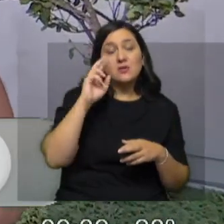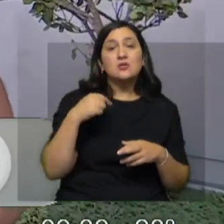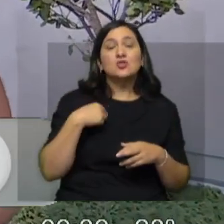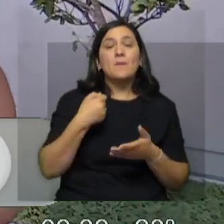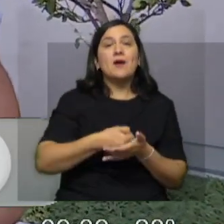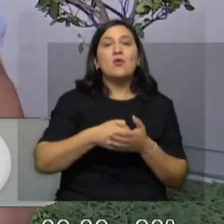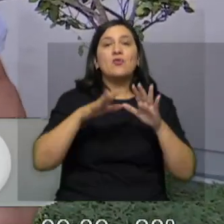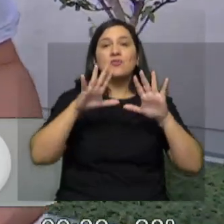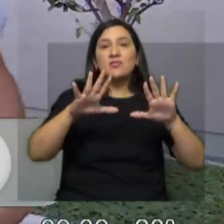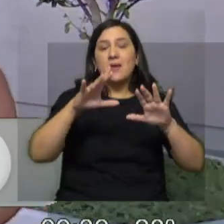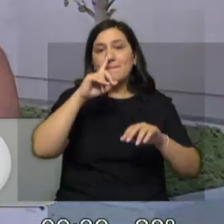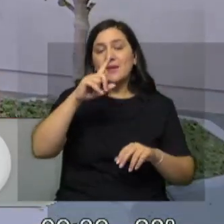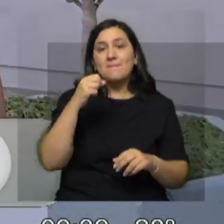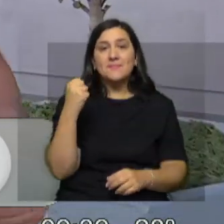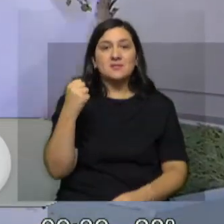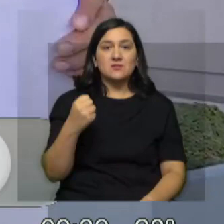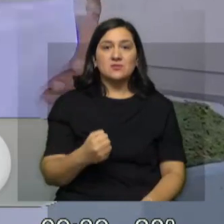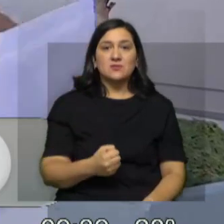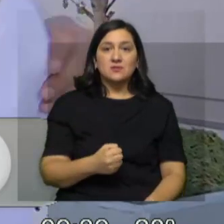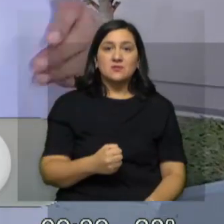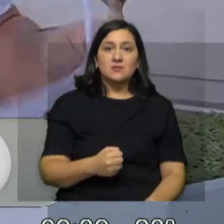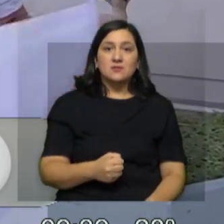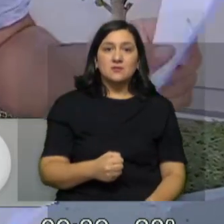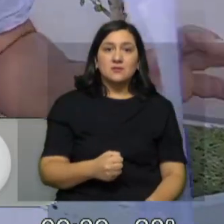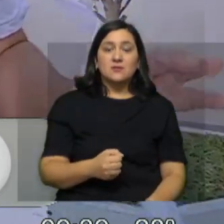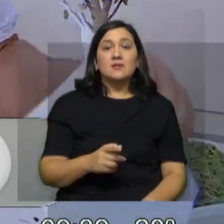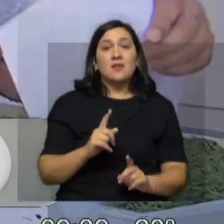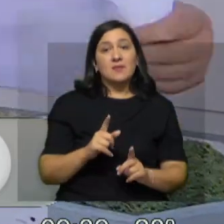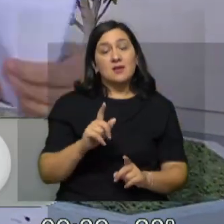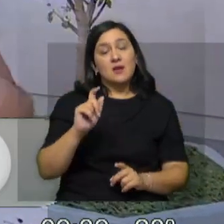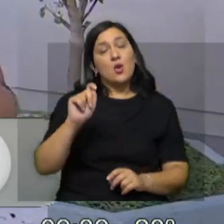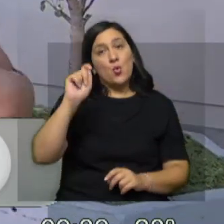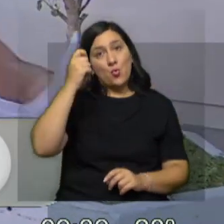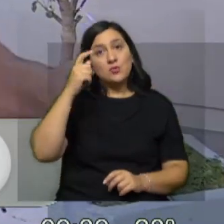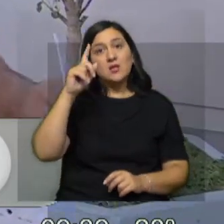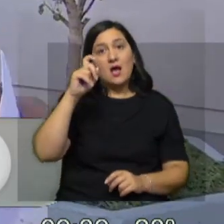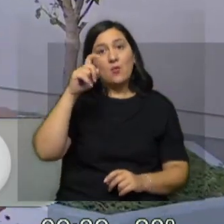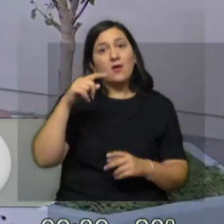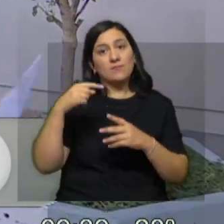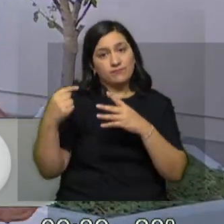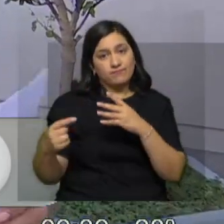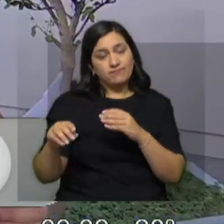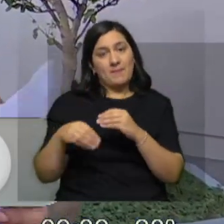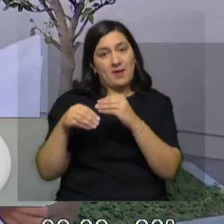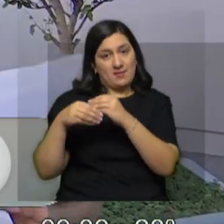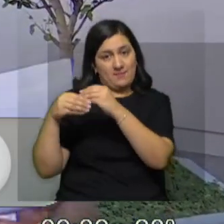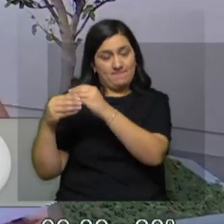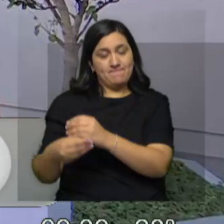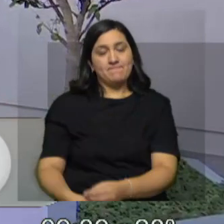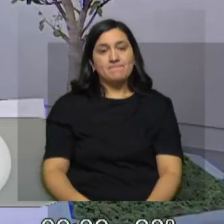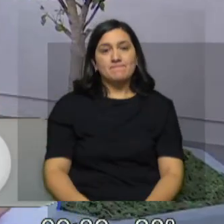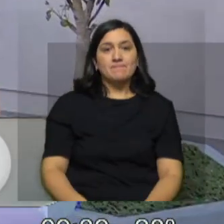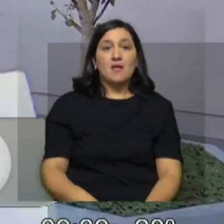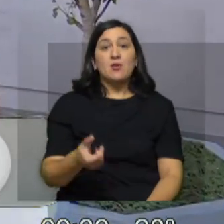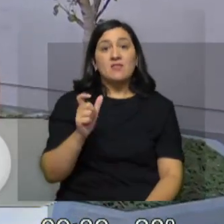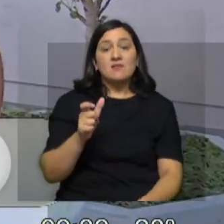pesos. ¿Qué diferencia en Piedras Blancas? Luz, agua y todo eso, ¿no? Todos los gastos comunes. Mire usted, bueno, hay una